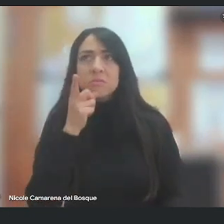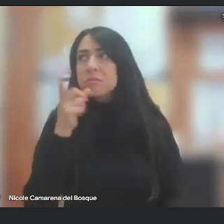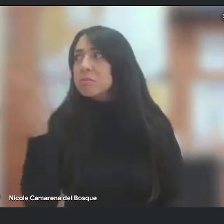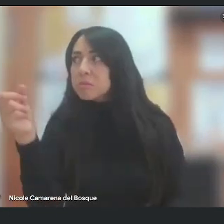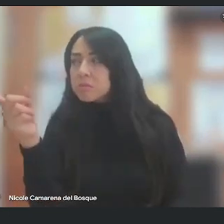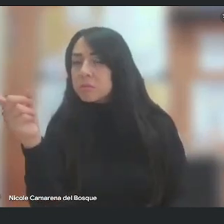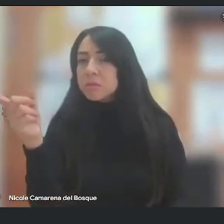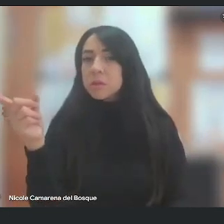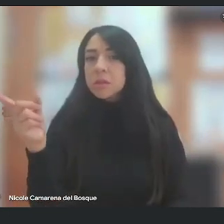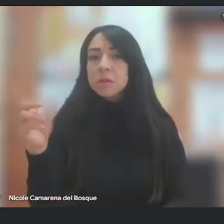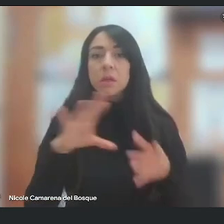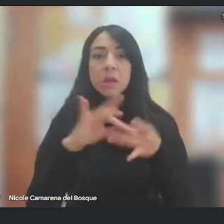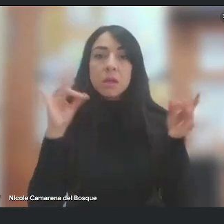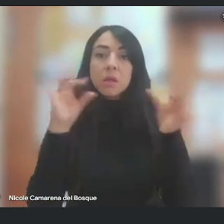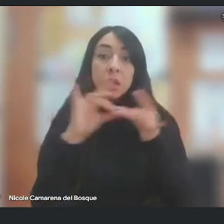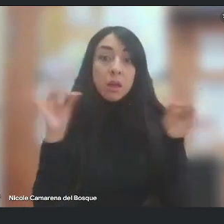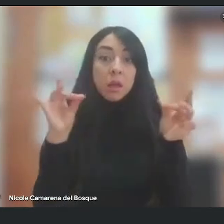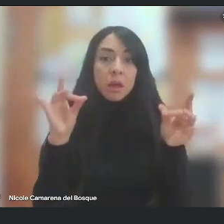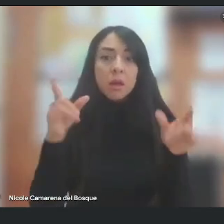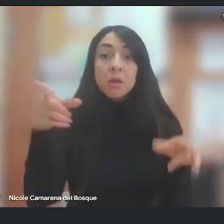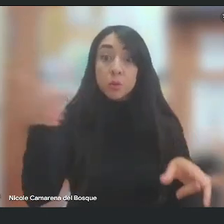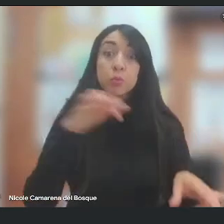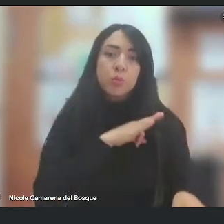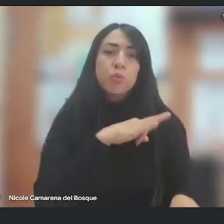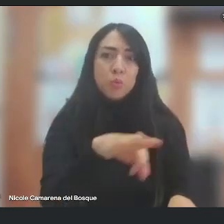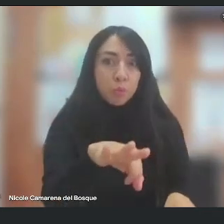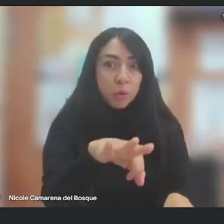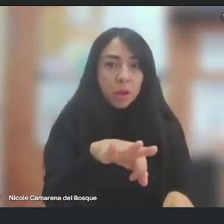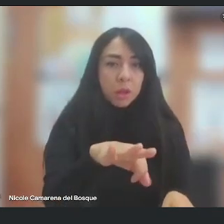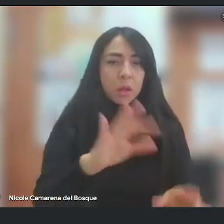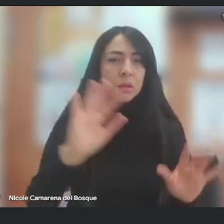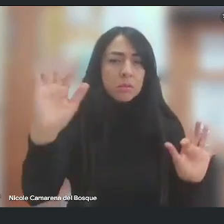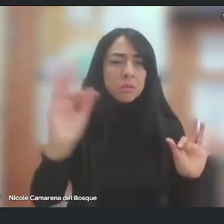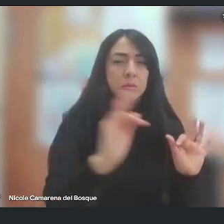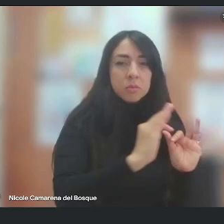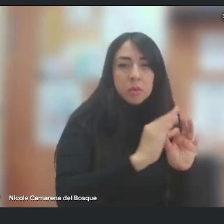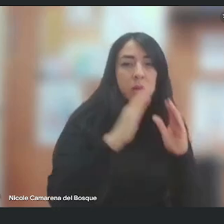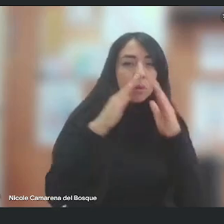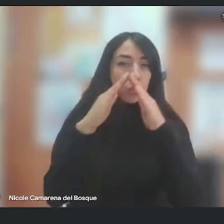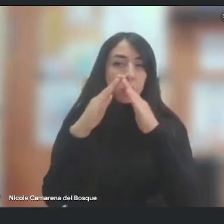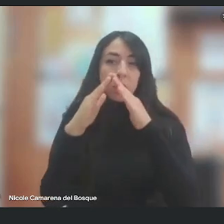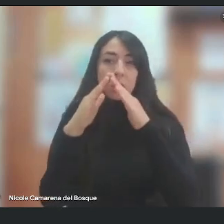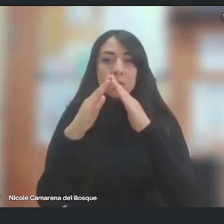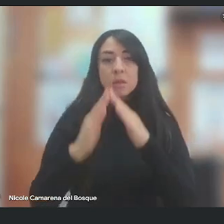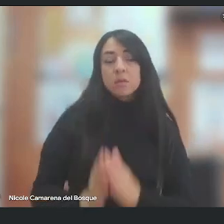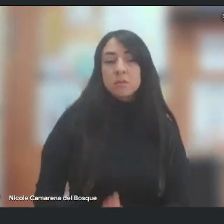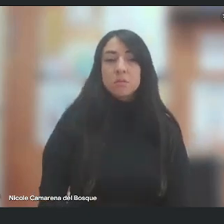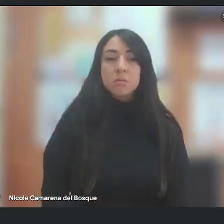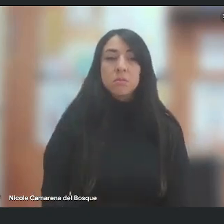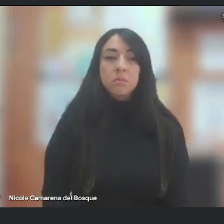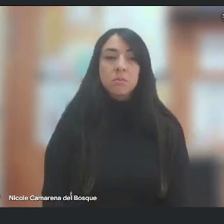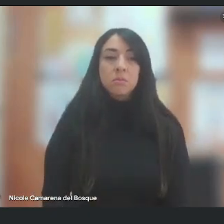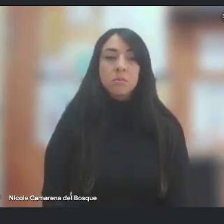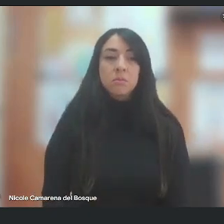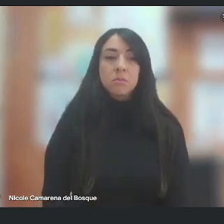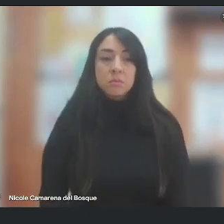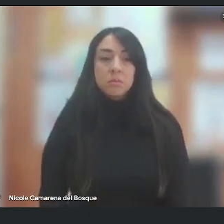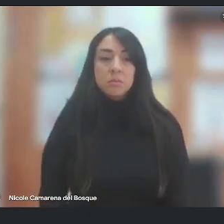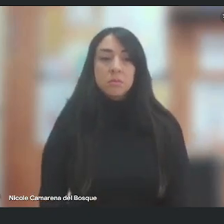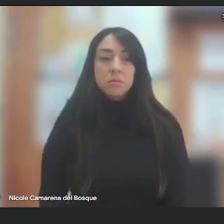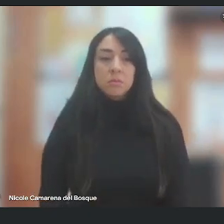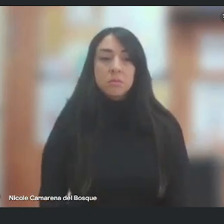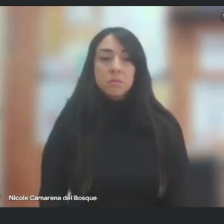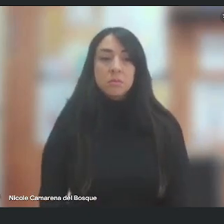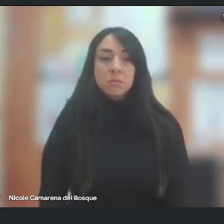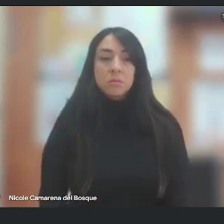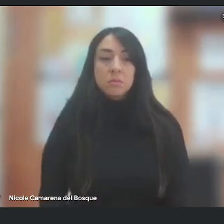pero en la intimidad de su recámara, en su cuarto, que no está mal, pero que el lugar en donde tiene que hacerla,